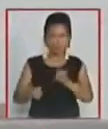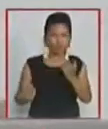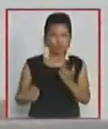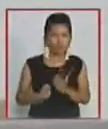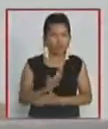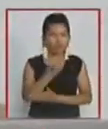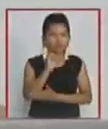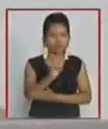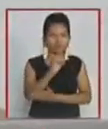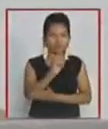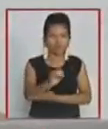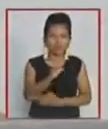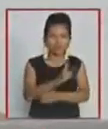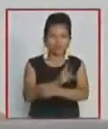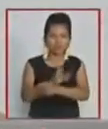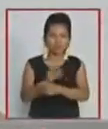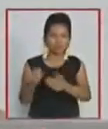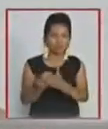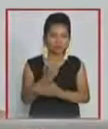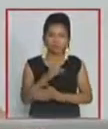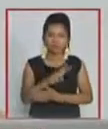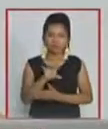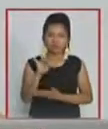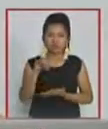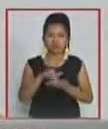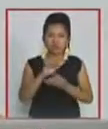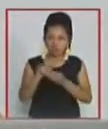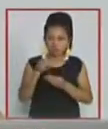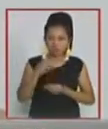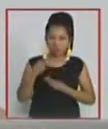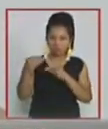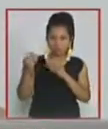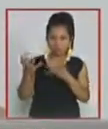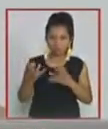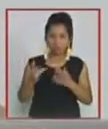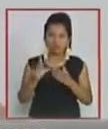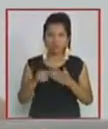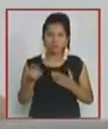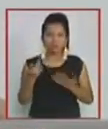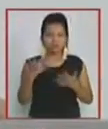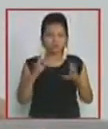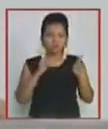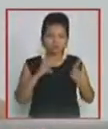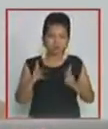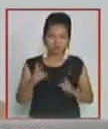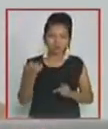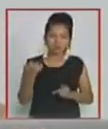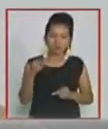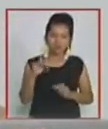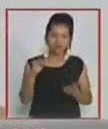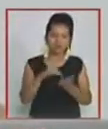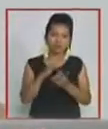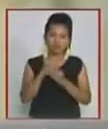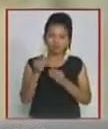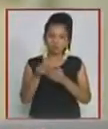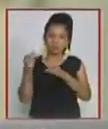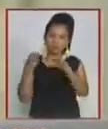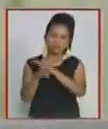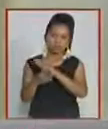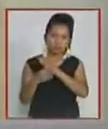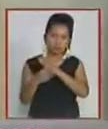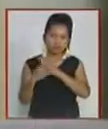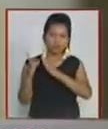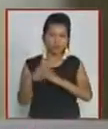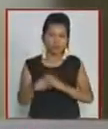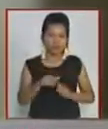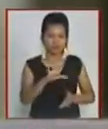0 kilómetros, en $28,000. En ese interín, ellos habrían realizado un depósito inicial de $18,000, quedando un restante